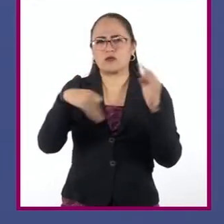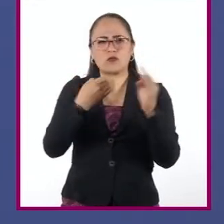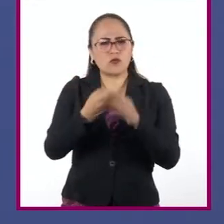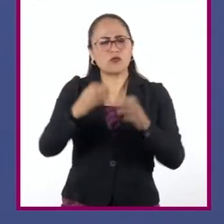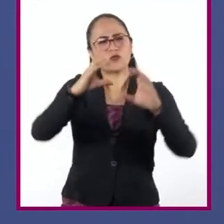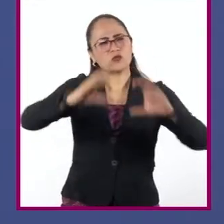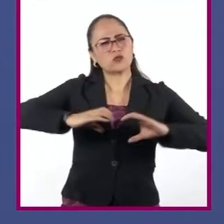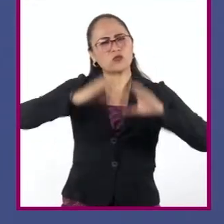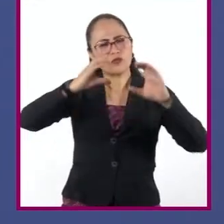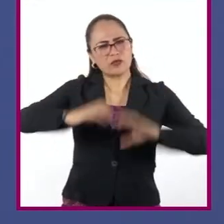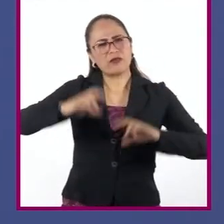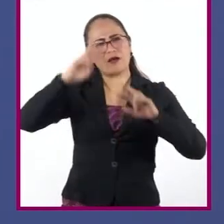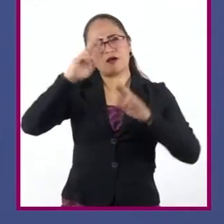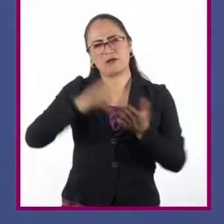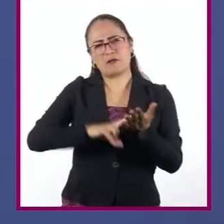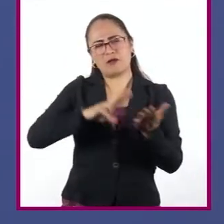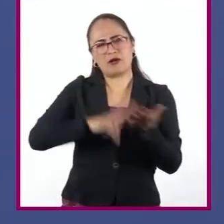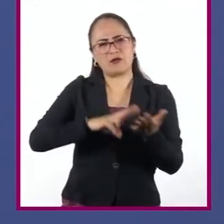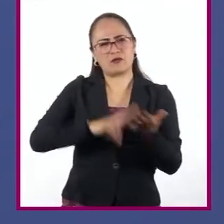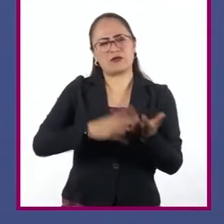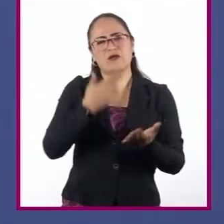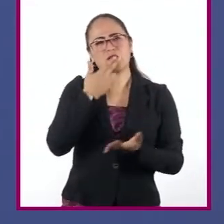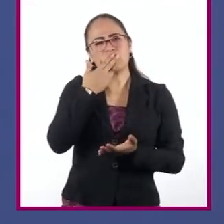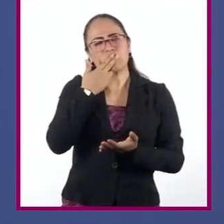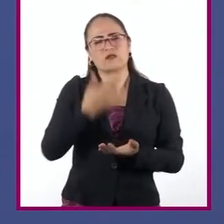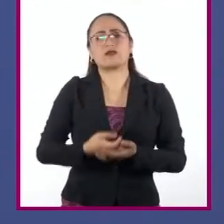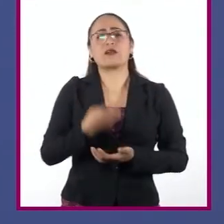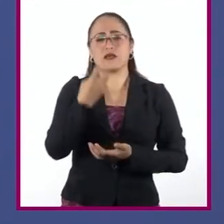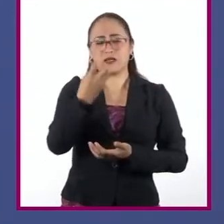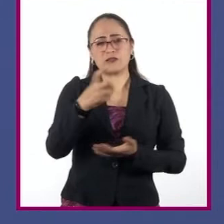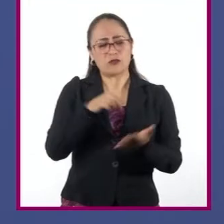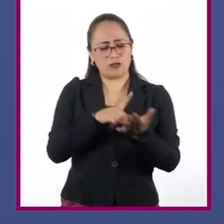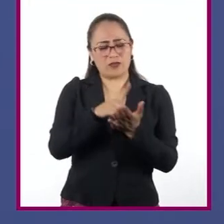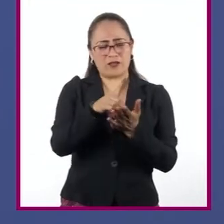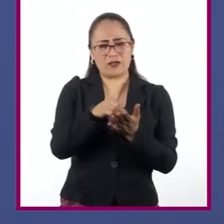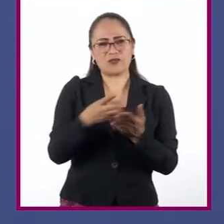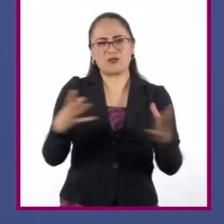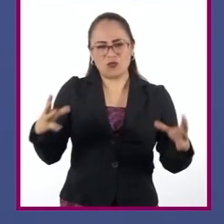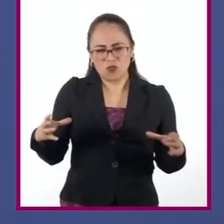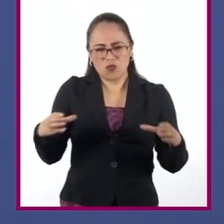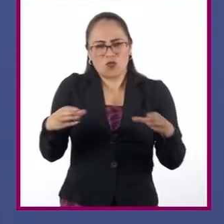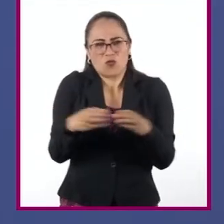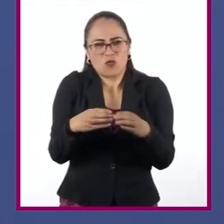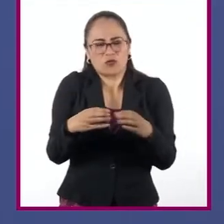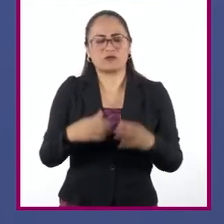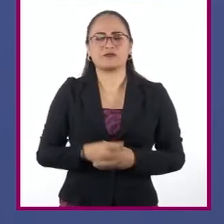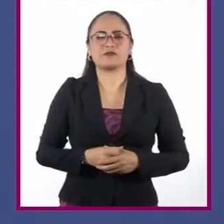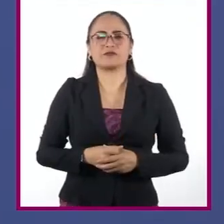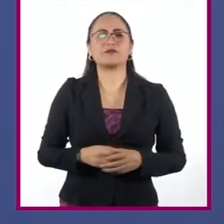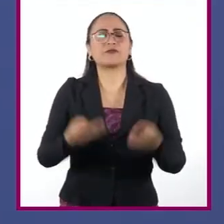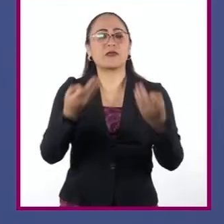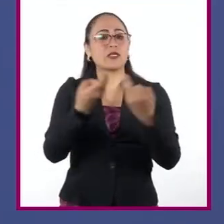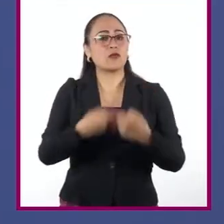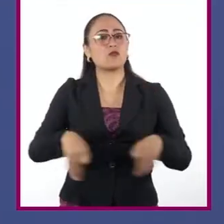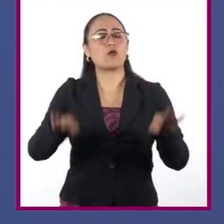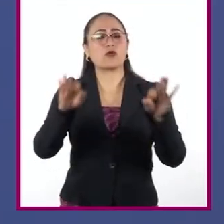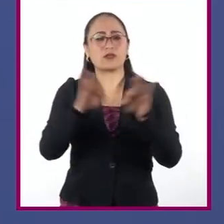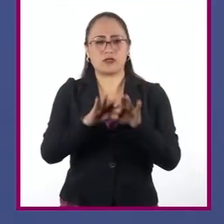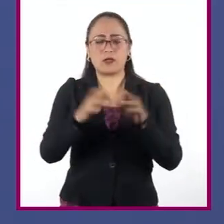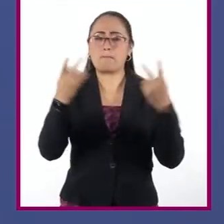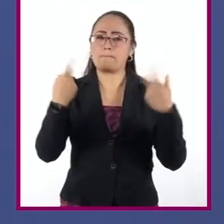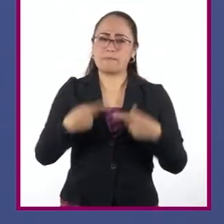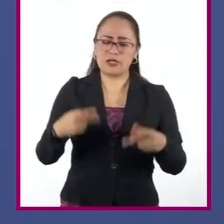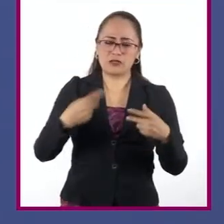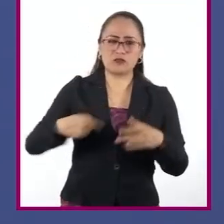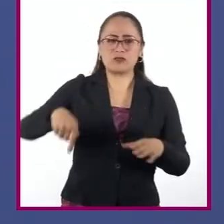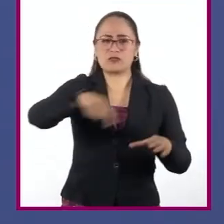y valorarnos en lo individual para ver reflejado ese derecho en la colectividad. Es importante que, entre las personas,